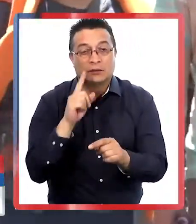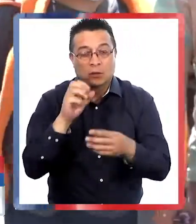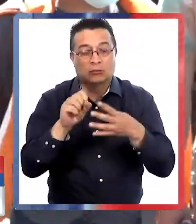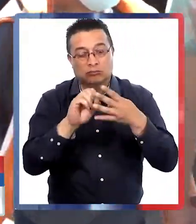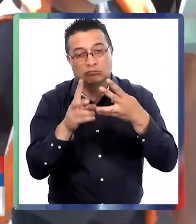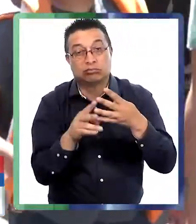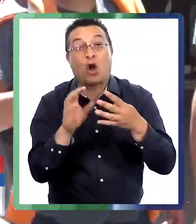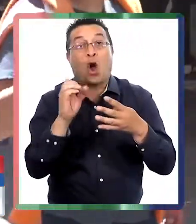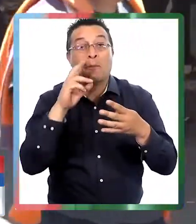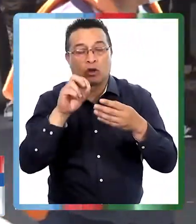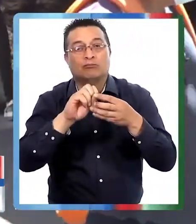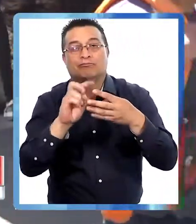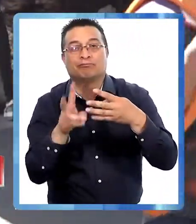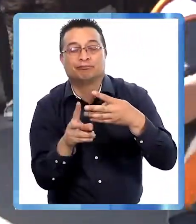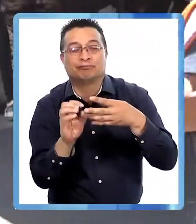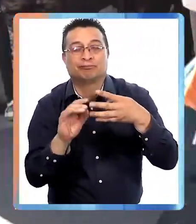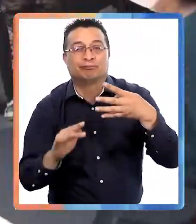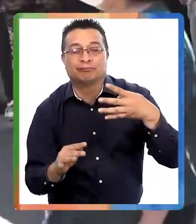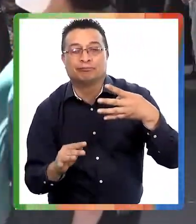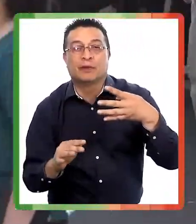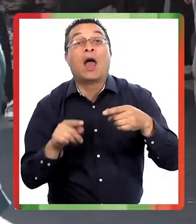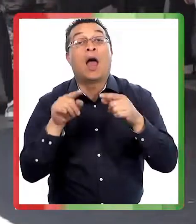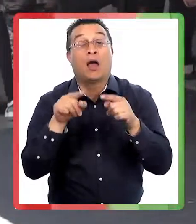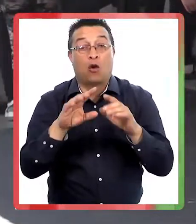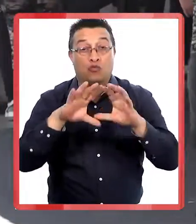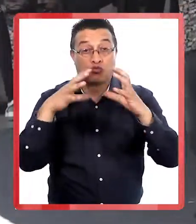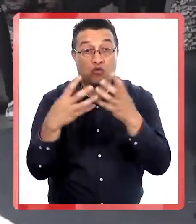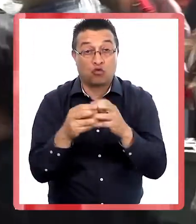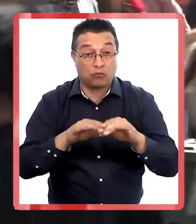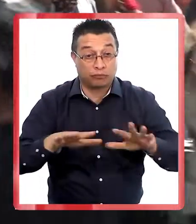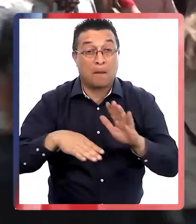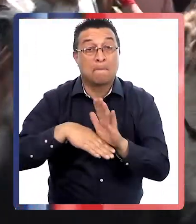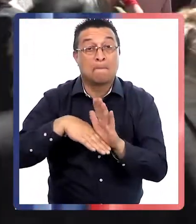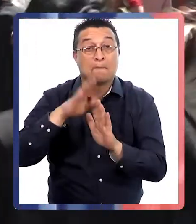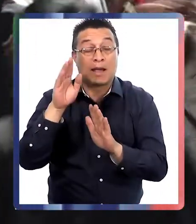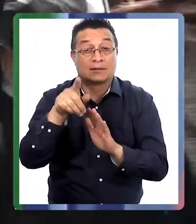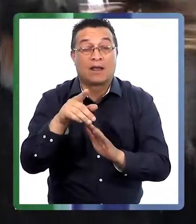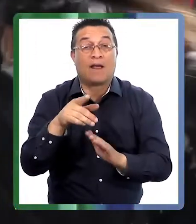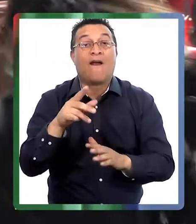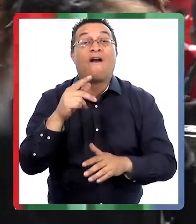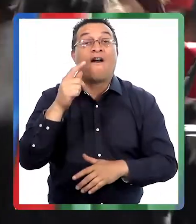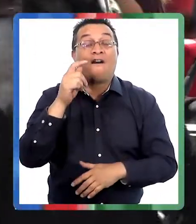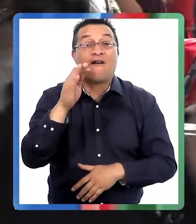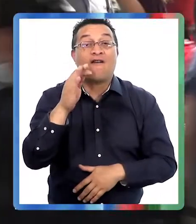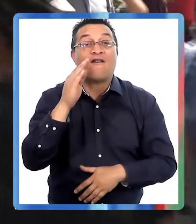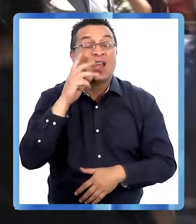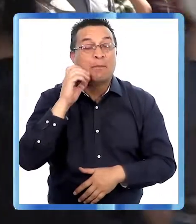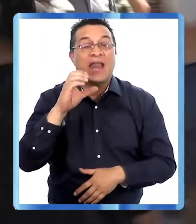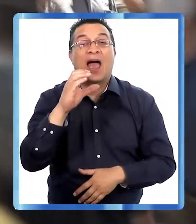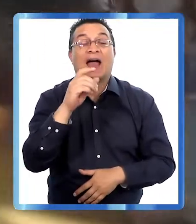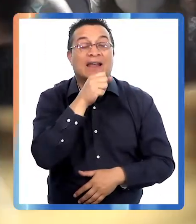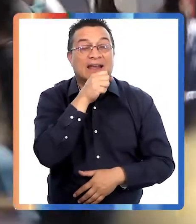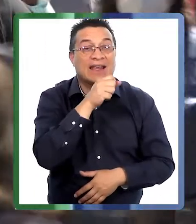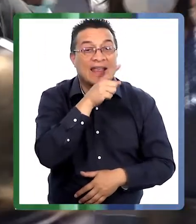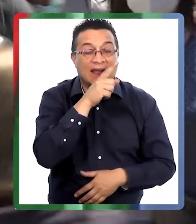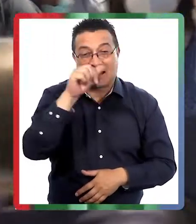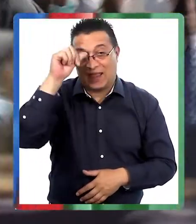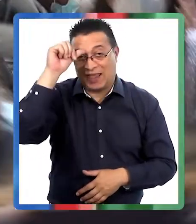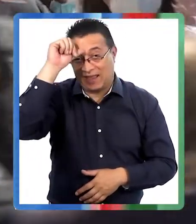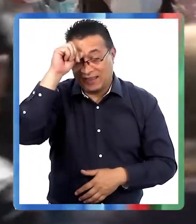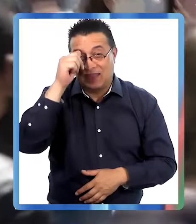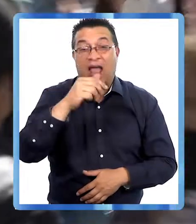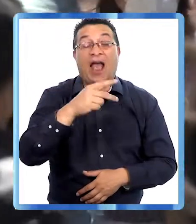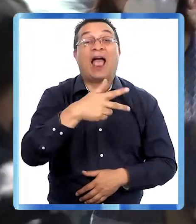sublinaje de Omicron. Y los países del mundo donde más se ha esparcido son Filipinas, Nepal, Qatar, la India y